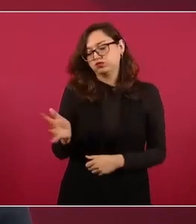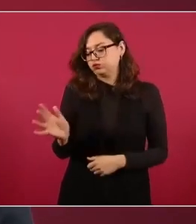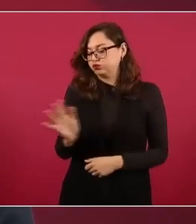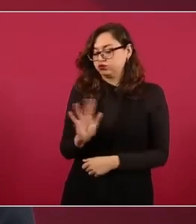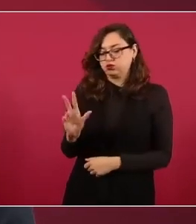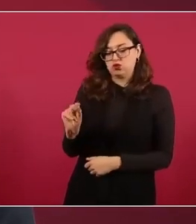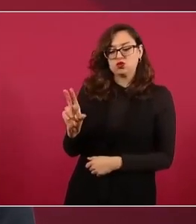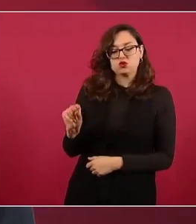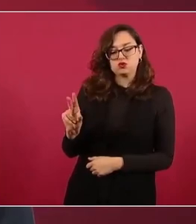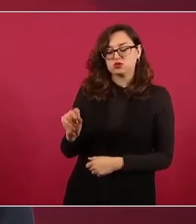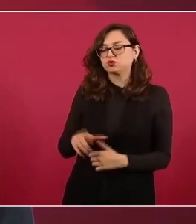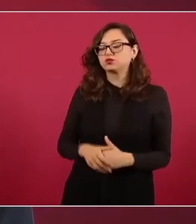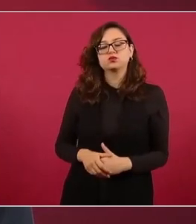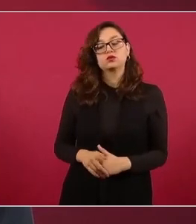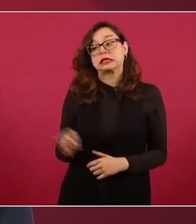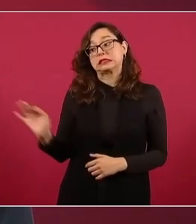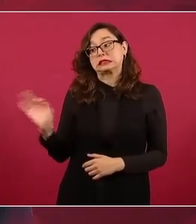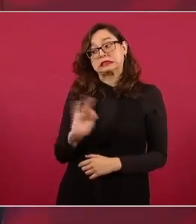monopolio.